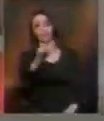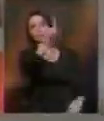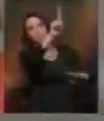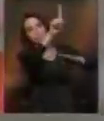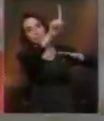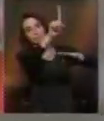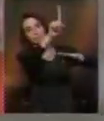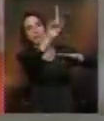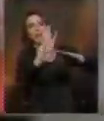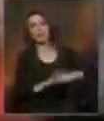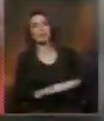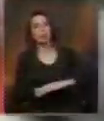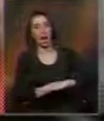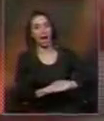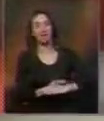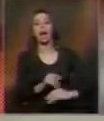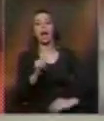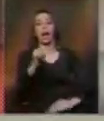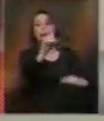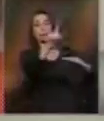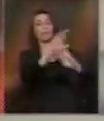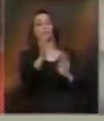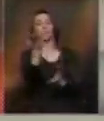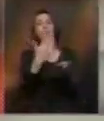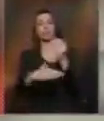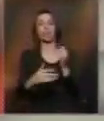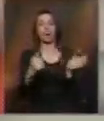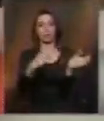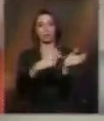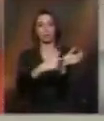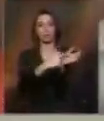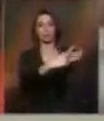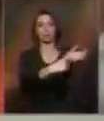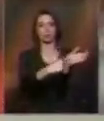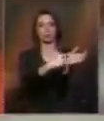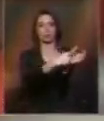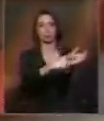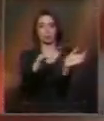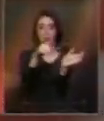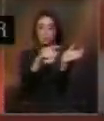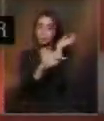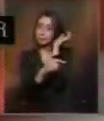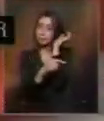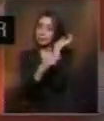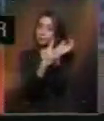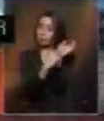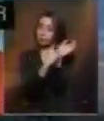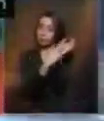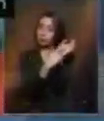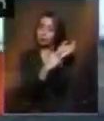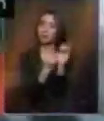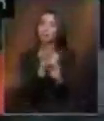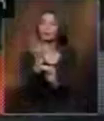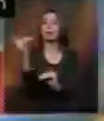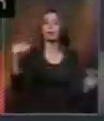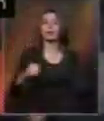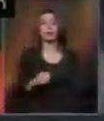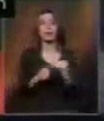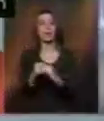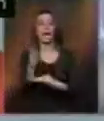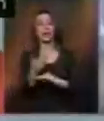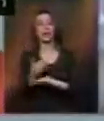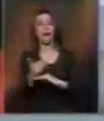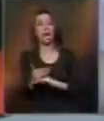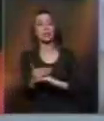mano para hacerlos parar. Un gesto que ahora es reemplazado por este. Solo tocando la pantalla del celular se puede pedir un taxi que en